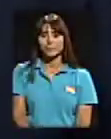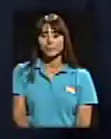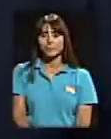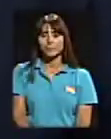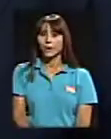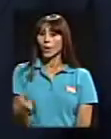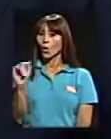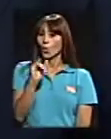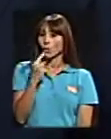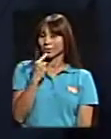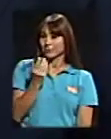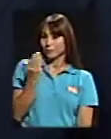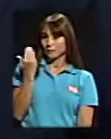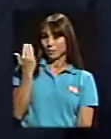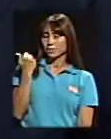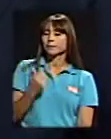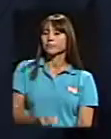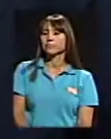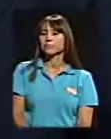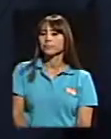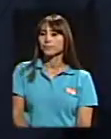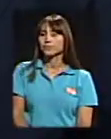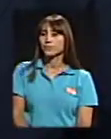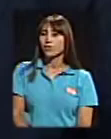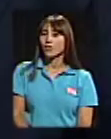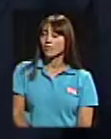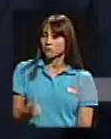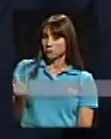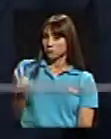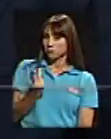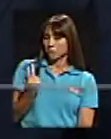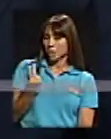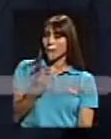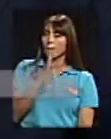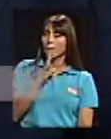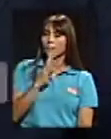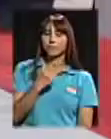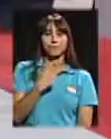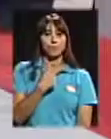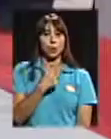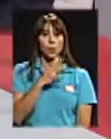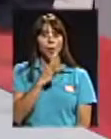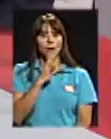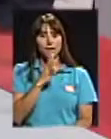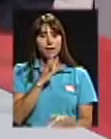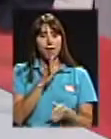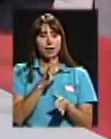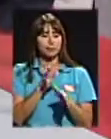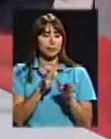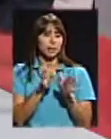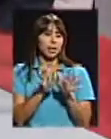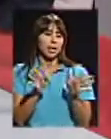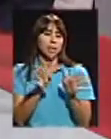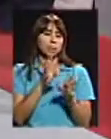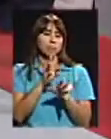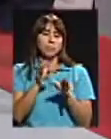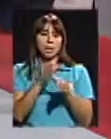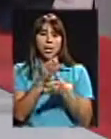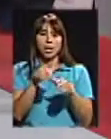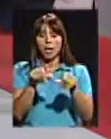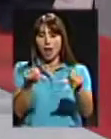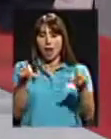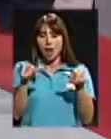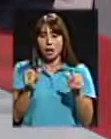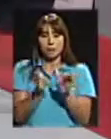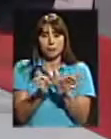Como les anunciábamos, vamos a conversar sobre el contexto global y le pediríamos a don Max que conduzca esta